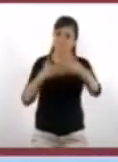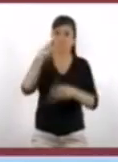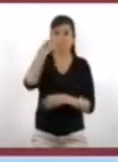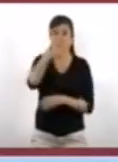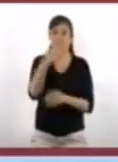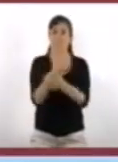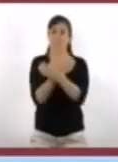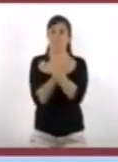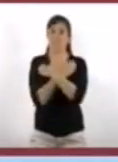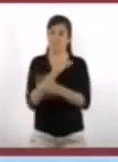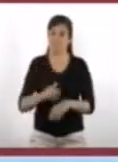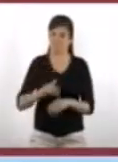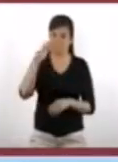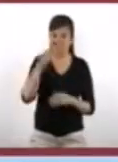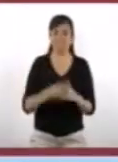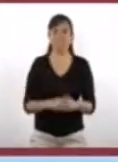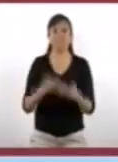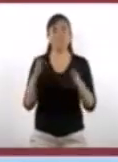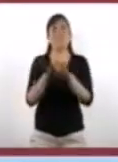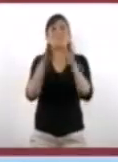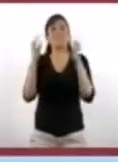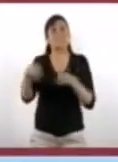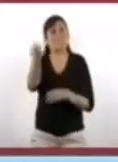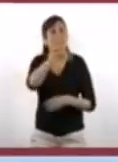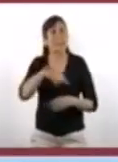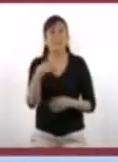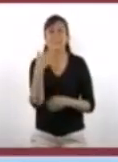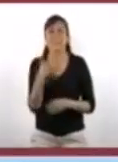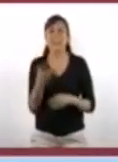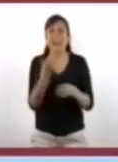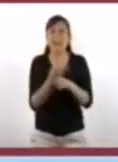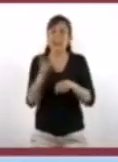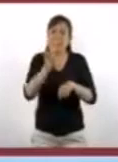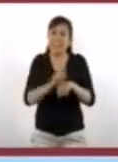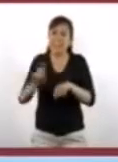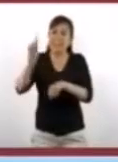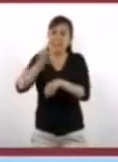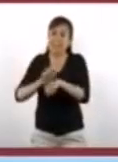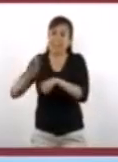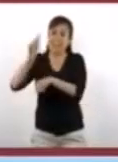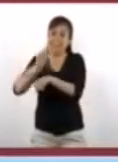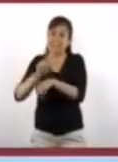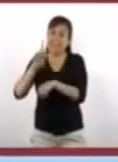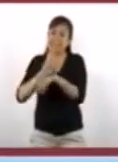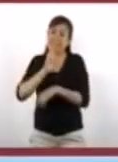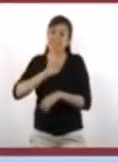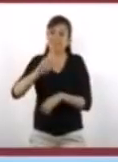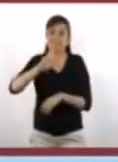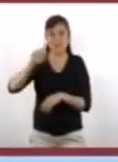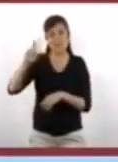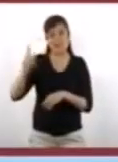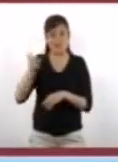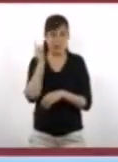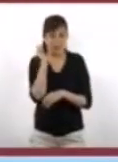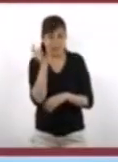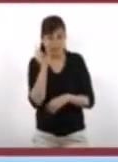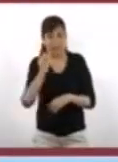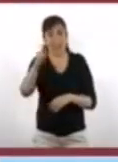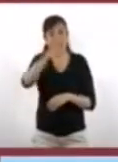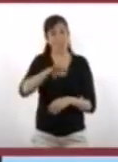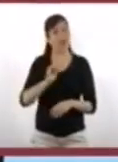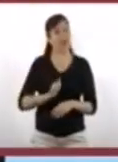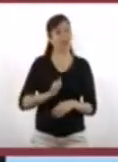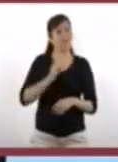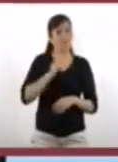proceso educativo. ¿Cómo han estado? Esperamos que los días vayan pasando lo mejor posible y que puedan aprovechar